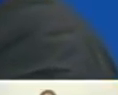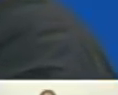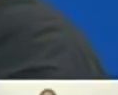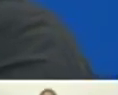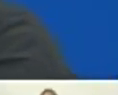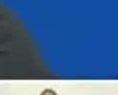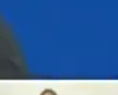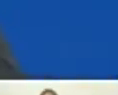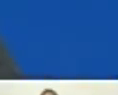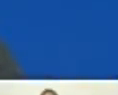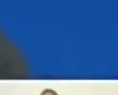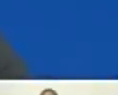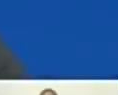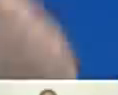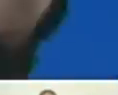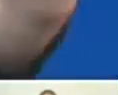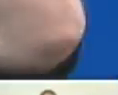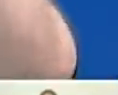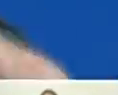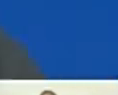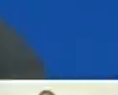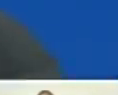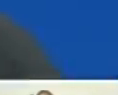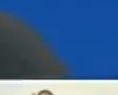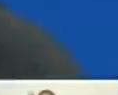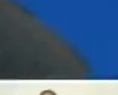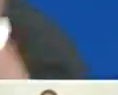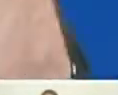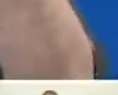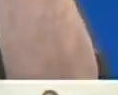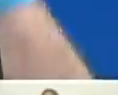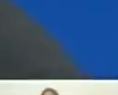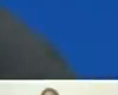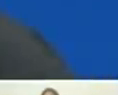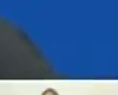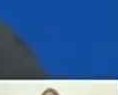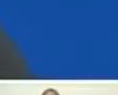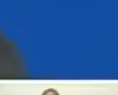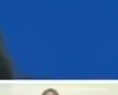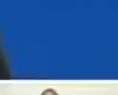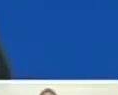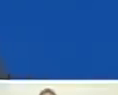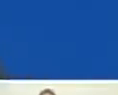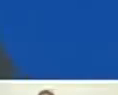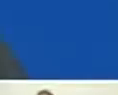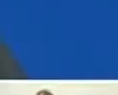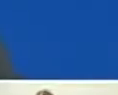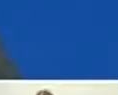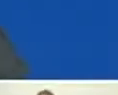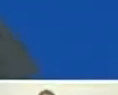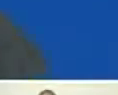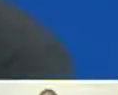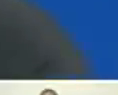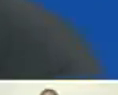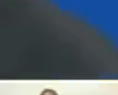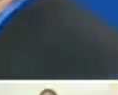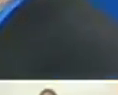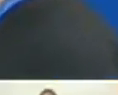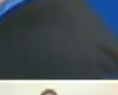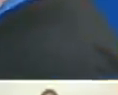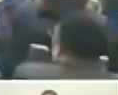con fideos. Ayuda humanitaria, cinismo sin precedentes, ridículo como Guaidó jugando al presidente. Muchas